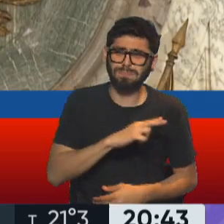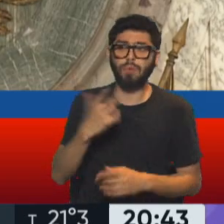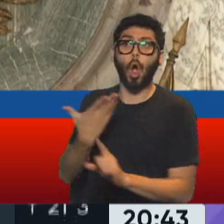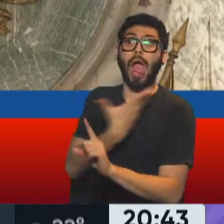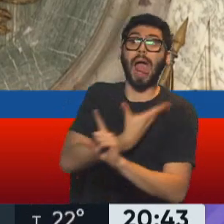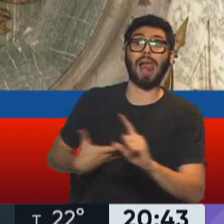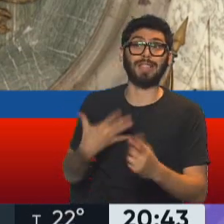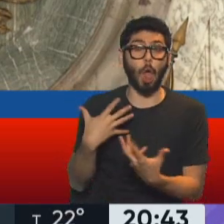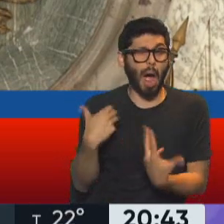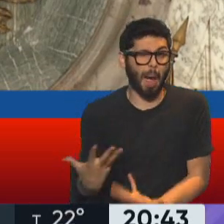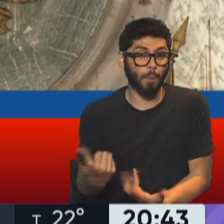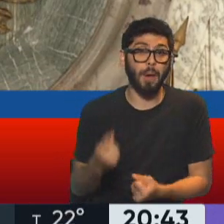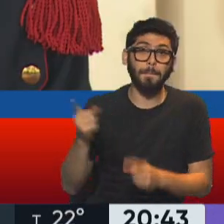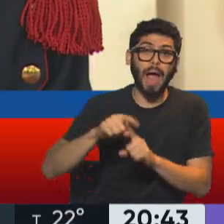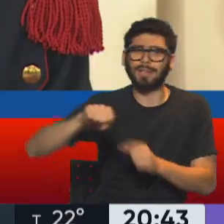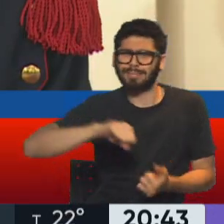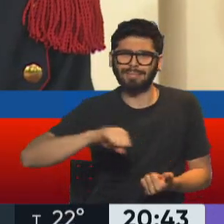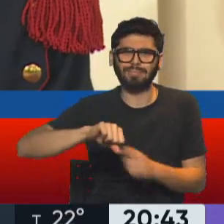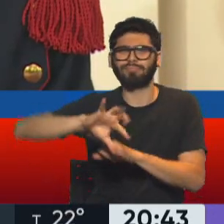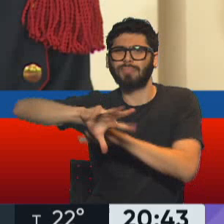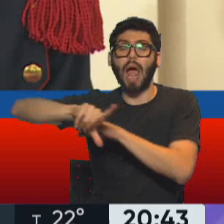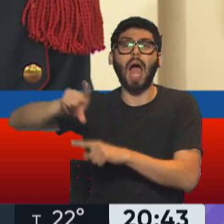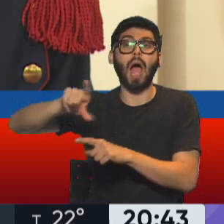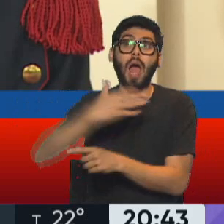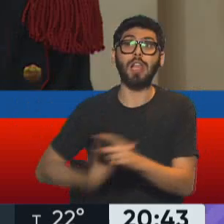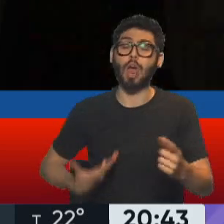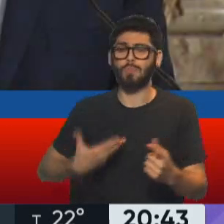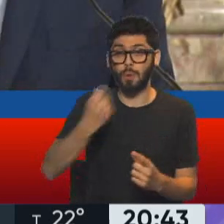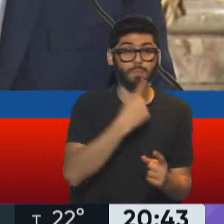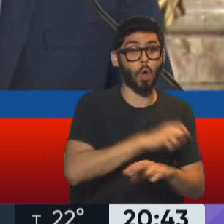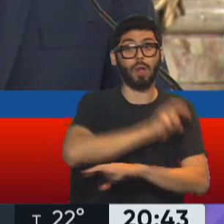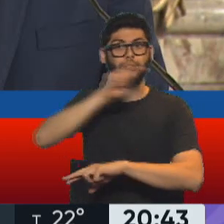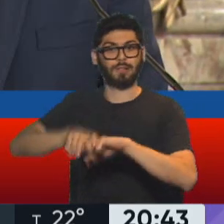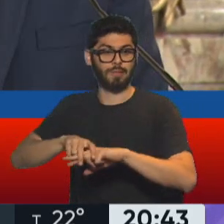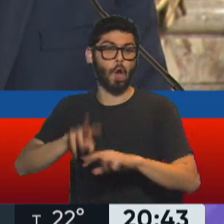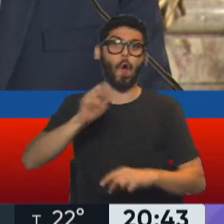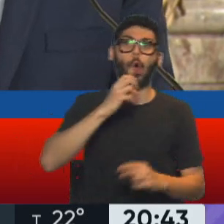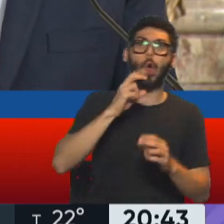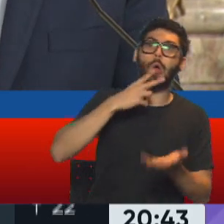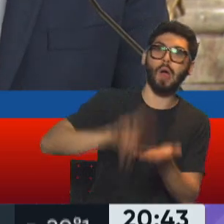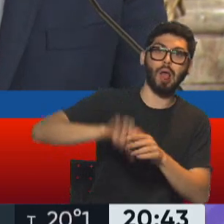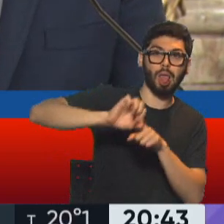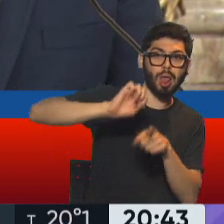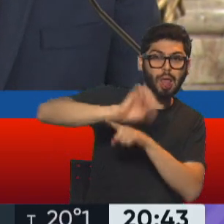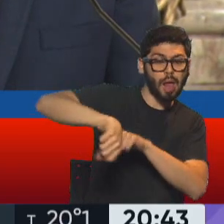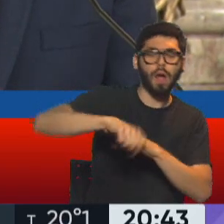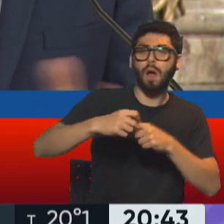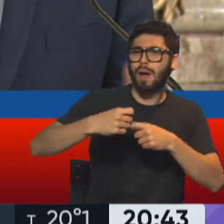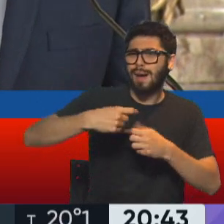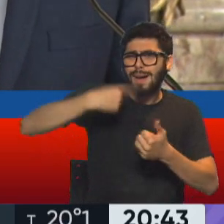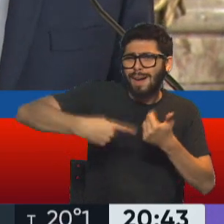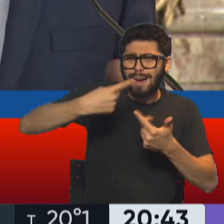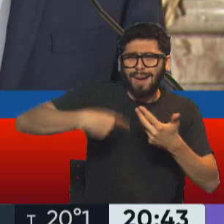Y a la vez embromó al Estado tantas veces como pudo, ¿no? Haciendo negocio de los dos lados, evadiendo, no pagando impuestos. Digo, en algún momento tenemos